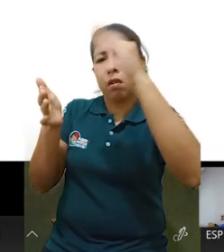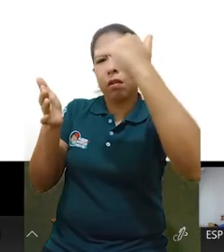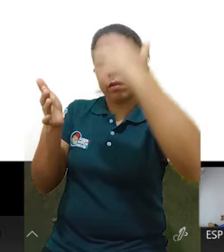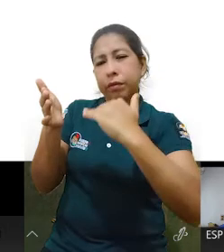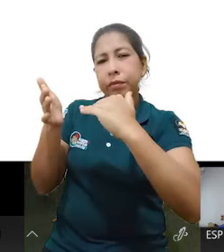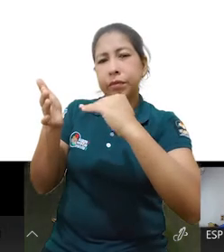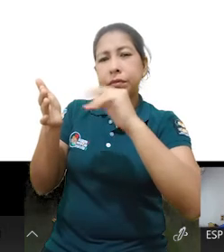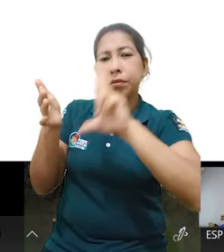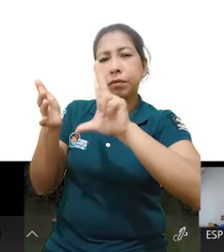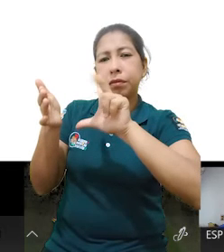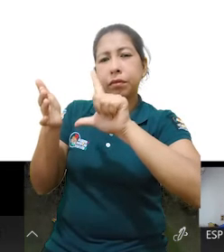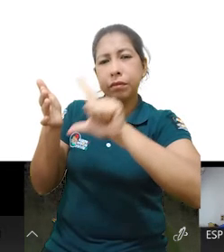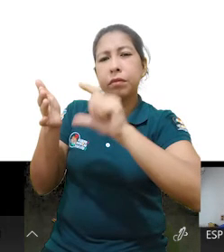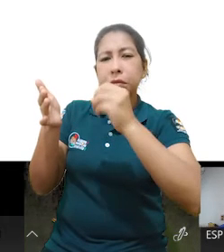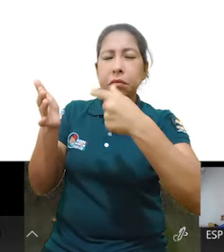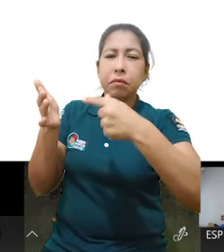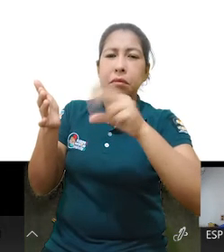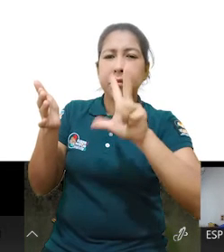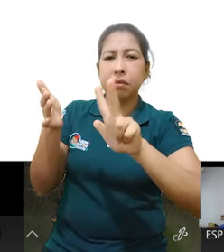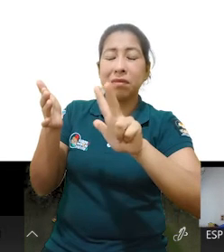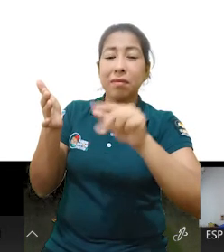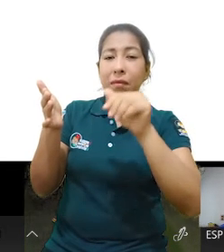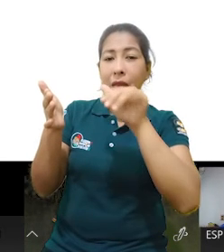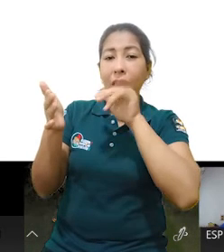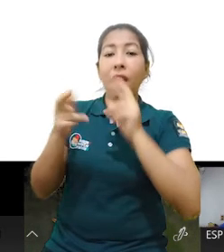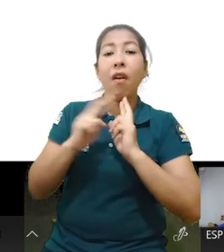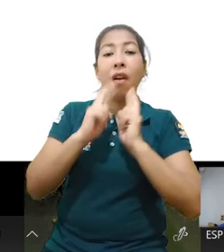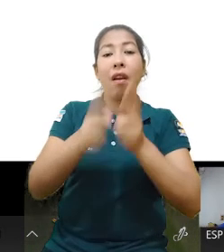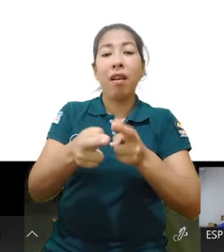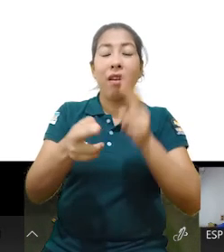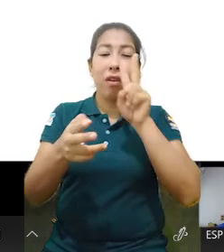entre logaritmo de su base, que es 3. El resultado